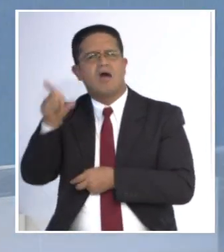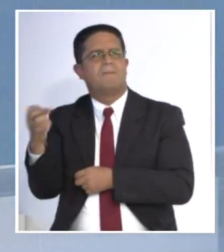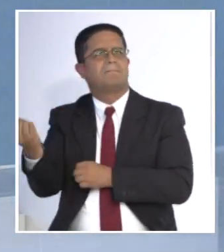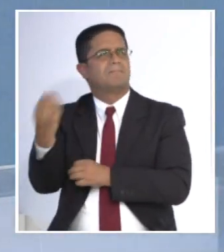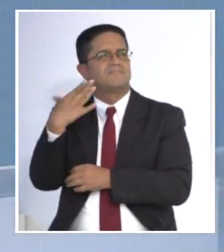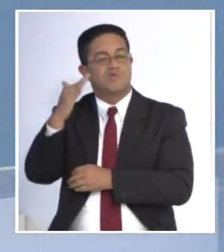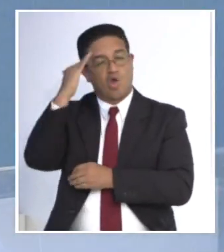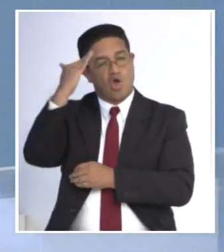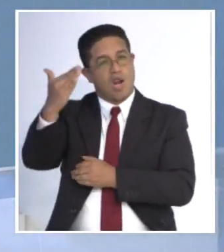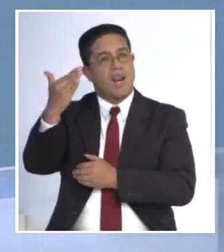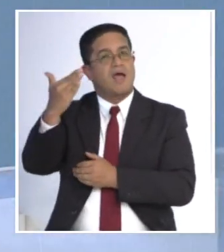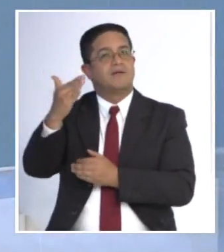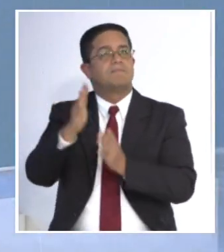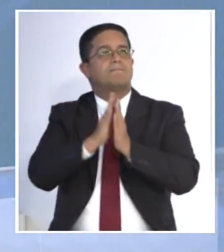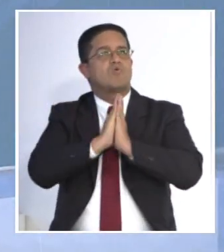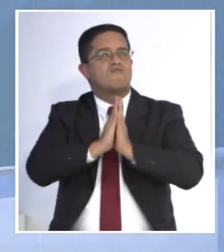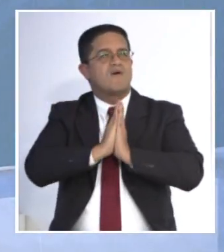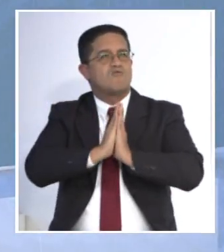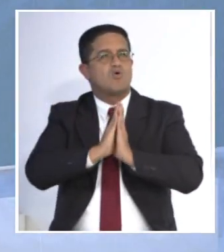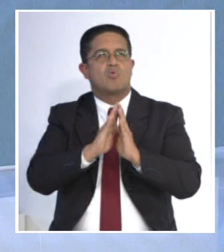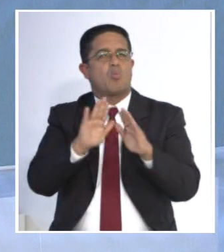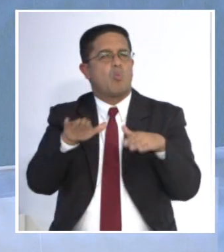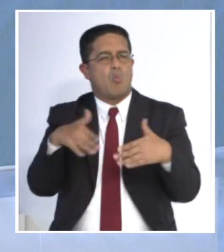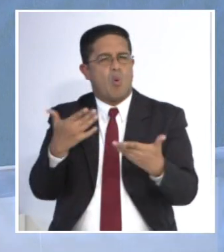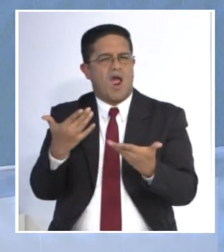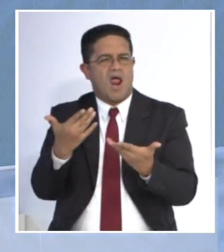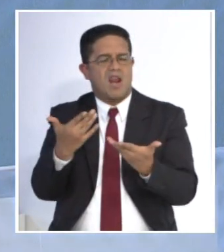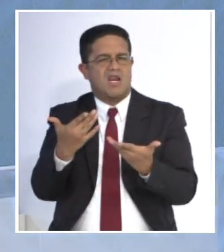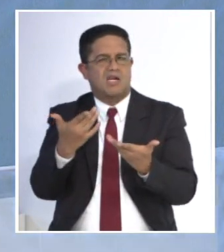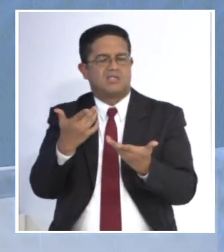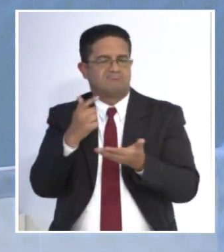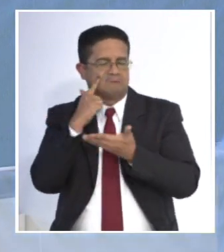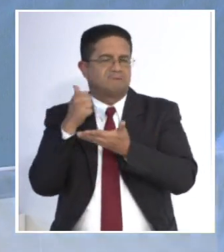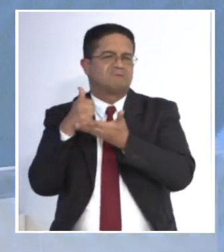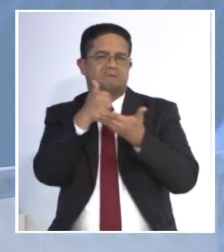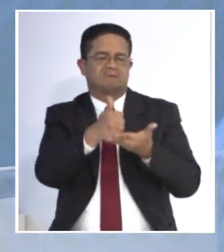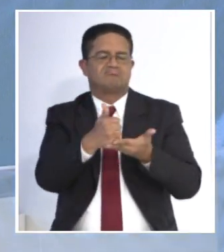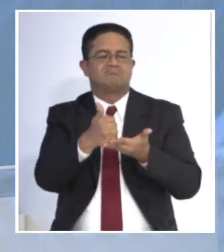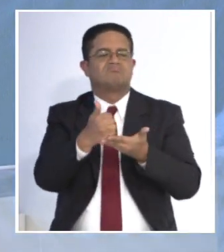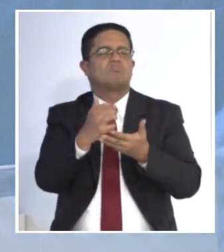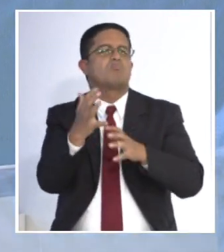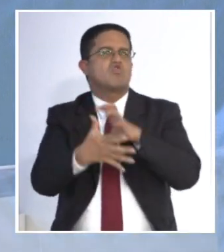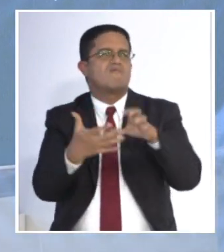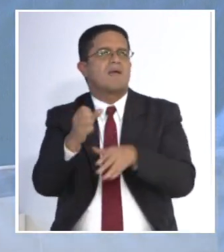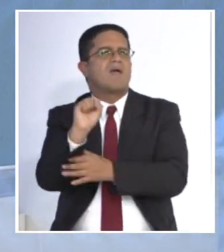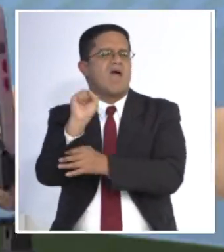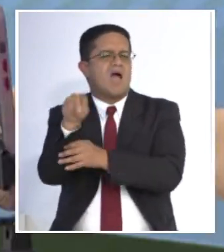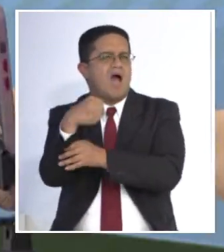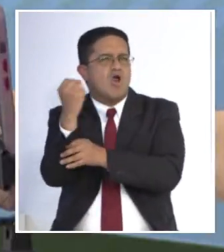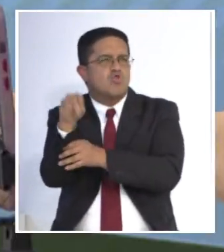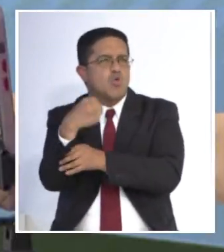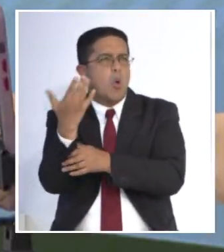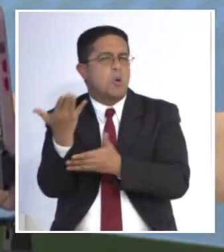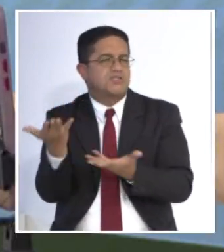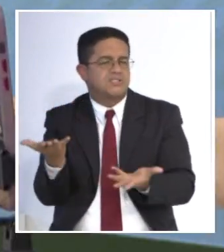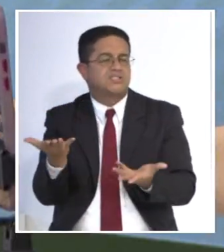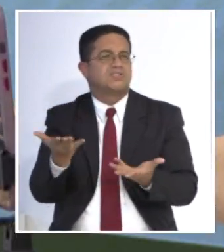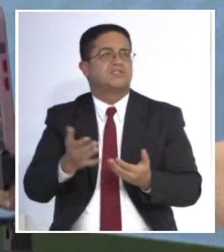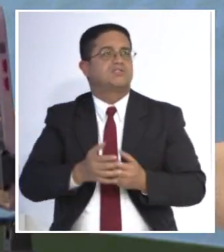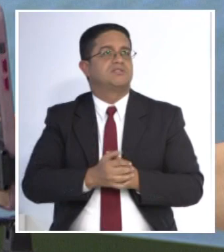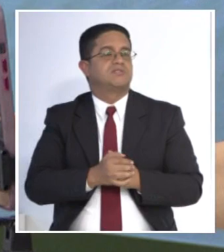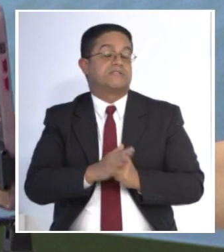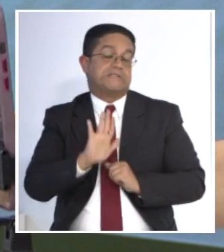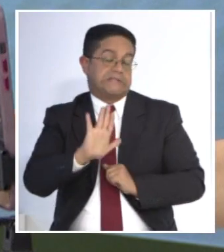dice: hola, saludos, por favor, ¿cuál es el tratamiento más efectivo para la artrosis de muñeca? Gracias. Bueno, hay que ver el